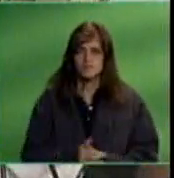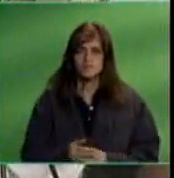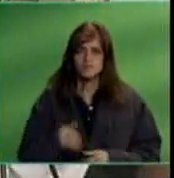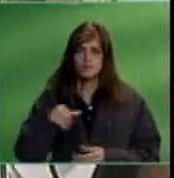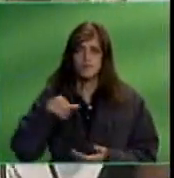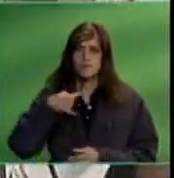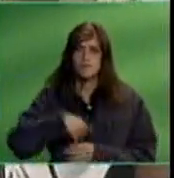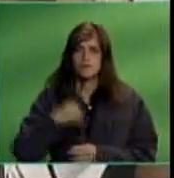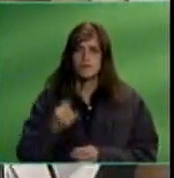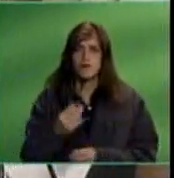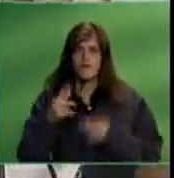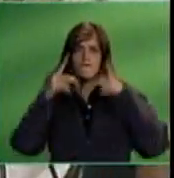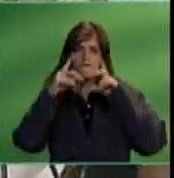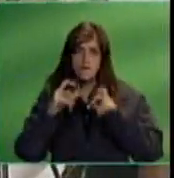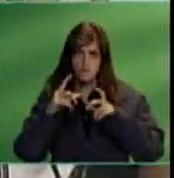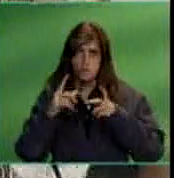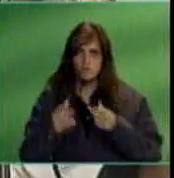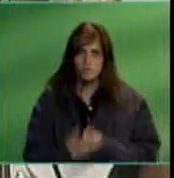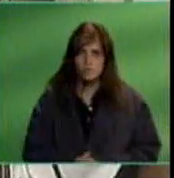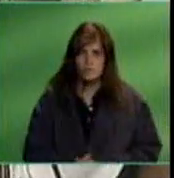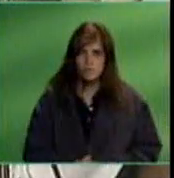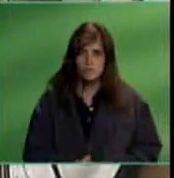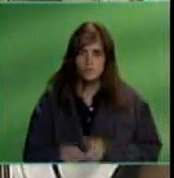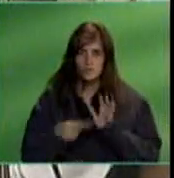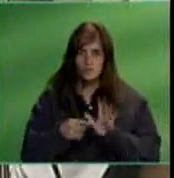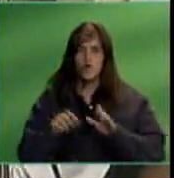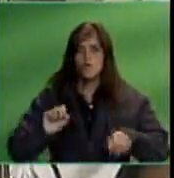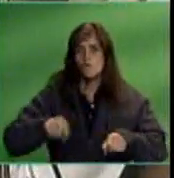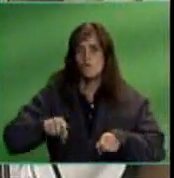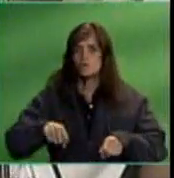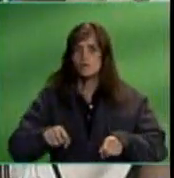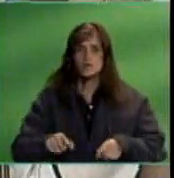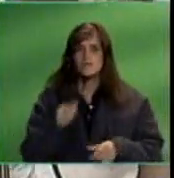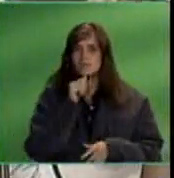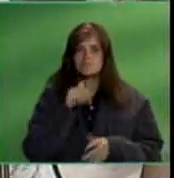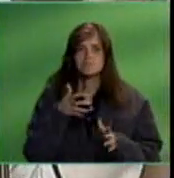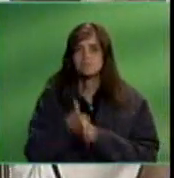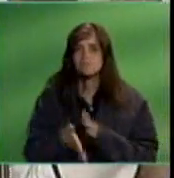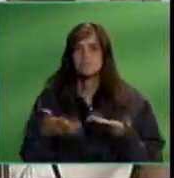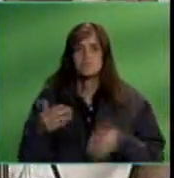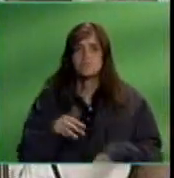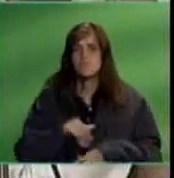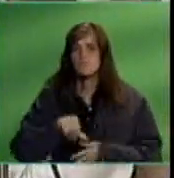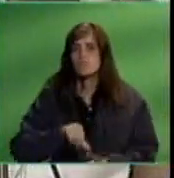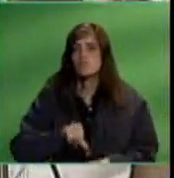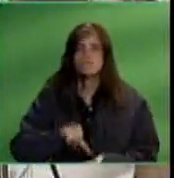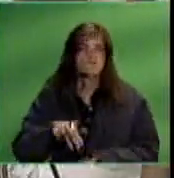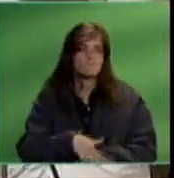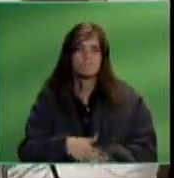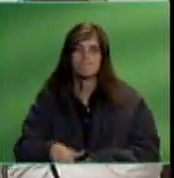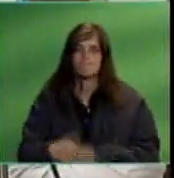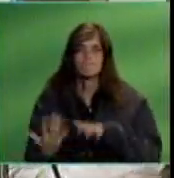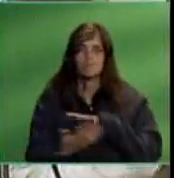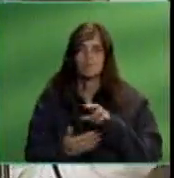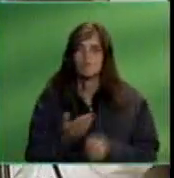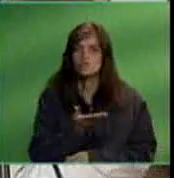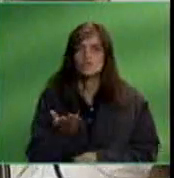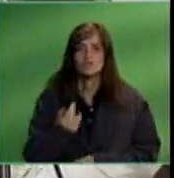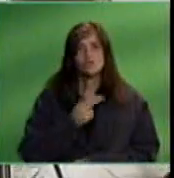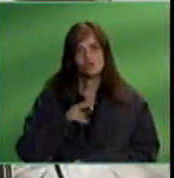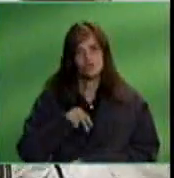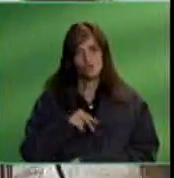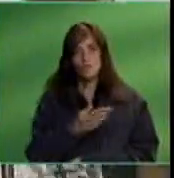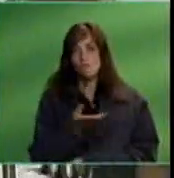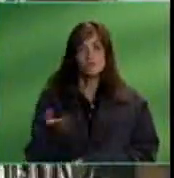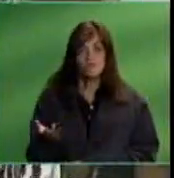una foto de una de una de unas motos pasando quién sabe por dónde Ah ese es el problema entre ustedes y nosotros